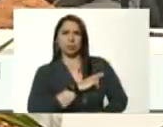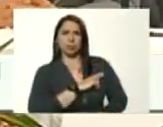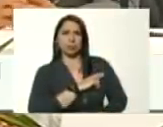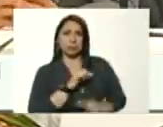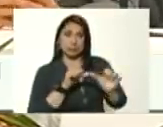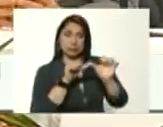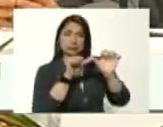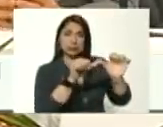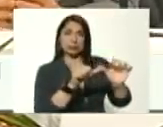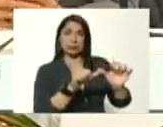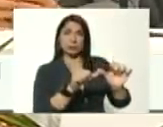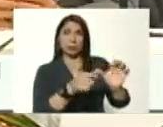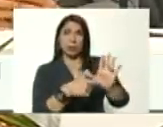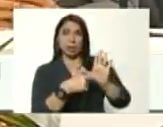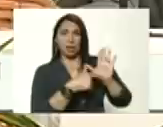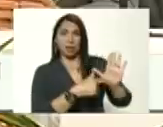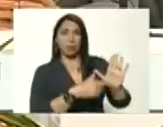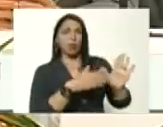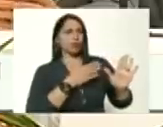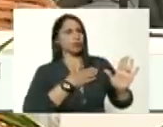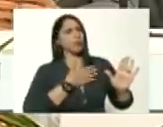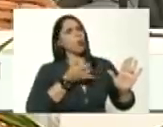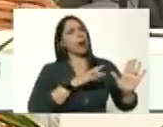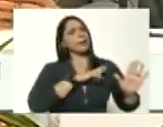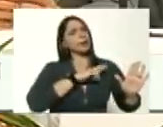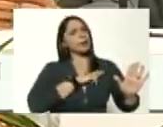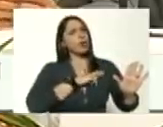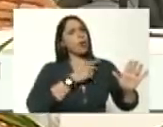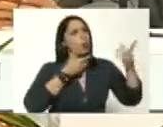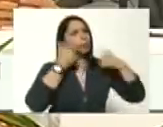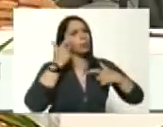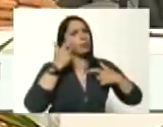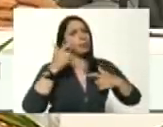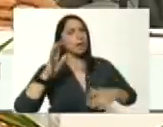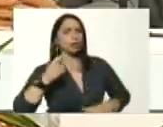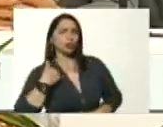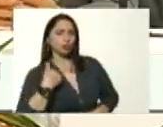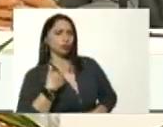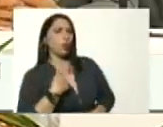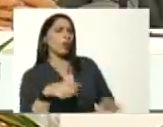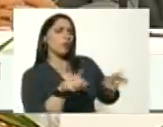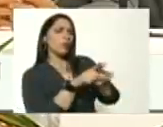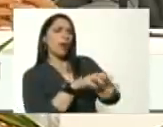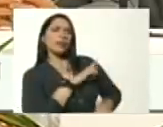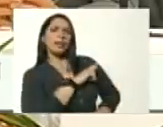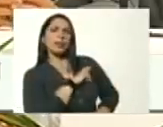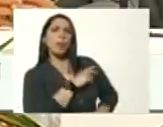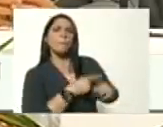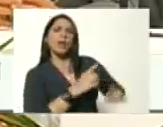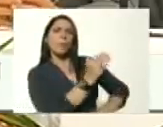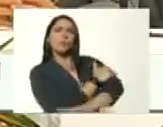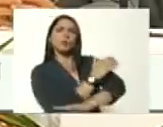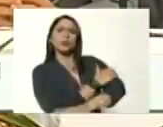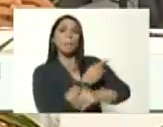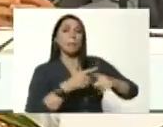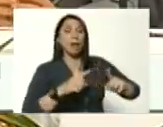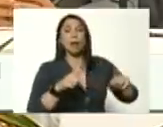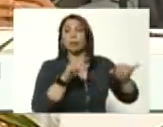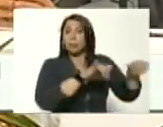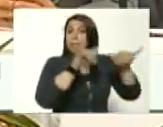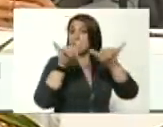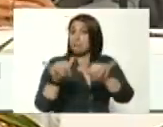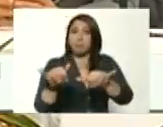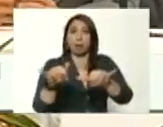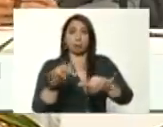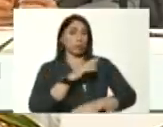yo soy esta religión y soy chavista y soy esta religión y soy opositor pero son de la misma región comparten la misma palabra de